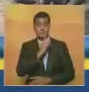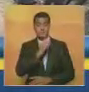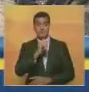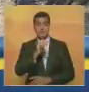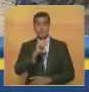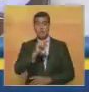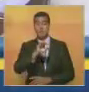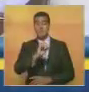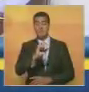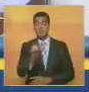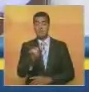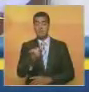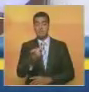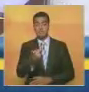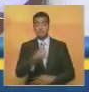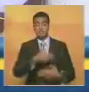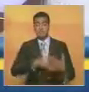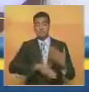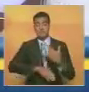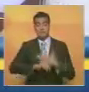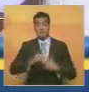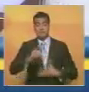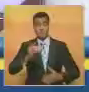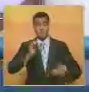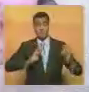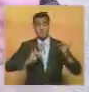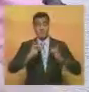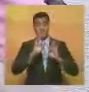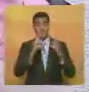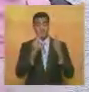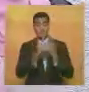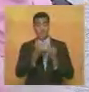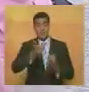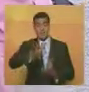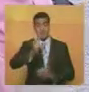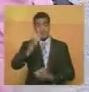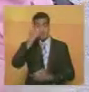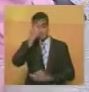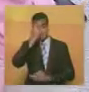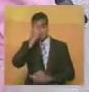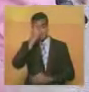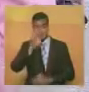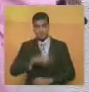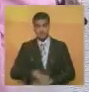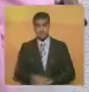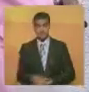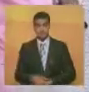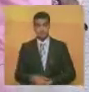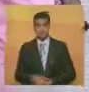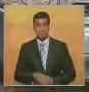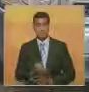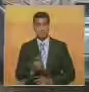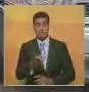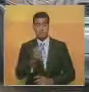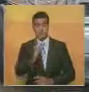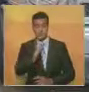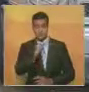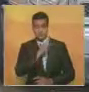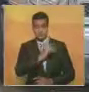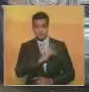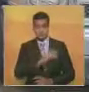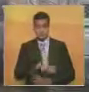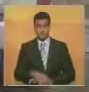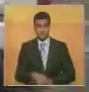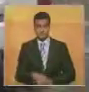noa del gómez saliendo de una reunión familiar le dispararon en la cabeza gustavo gómez morón